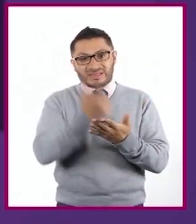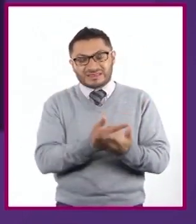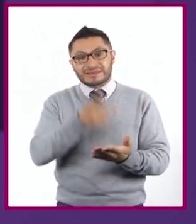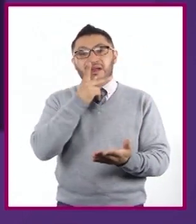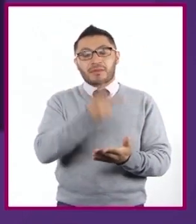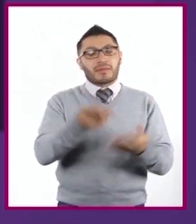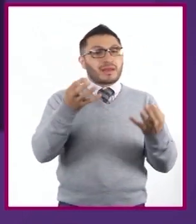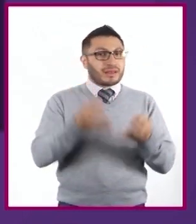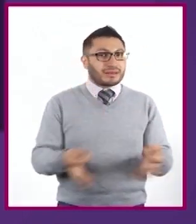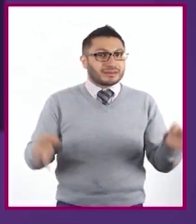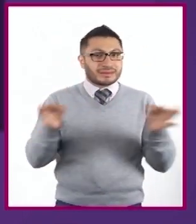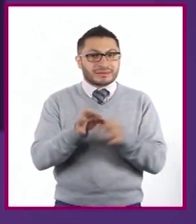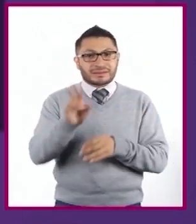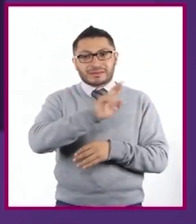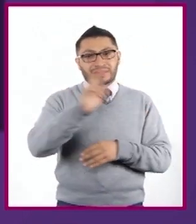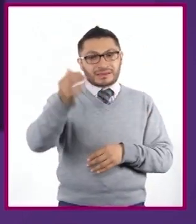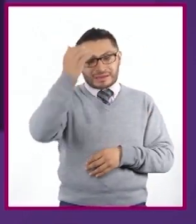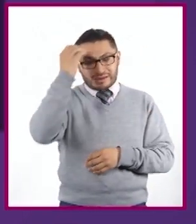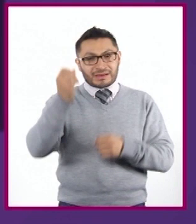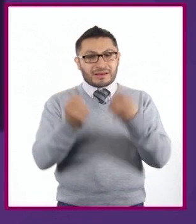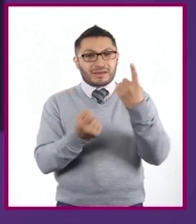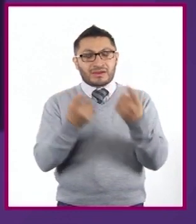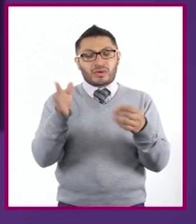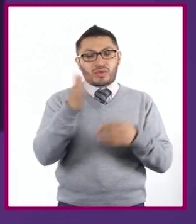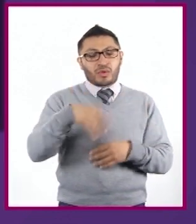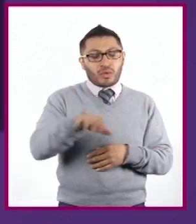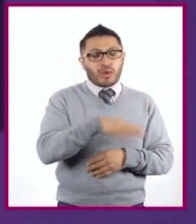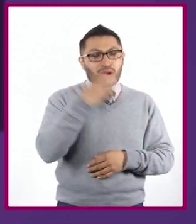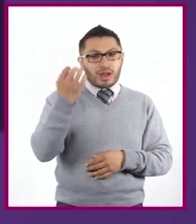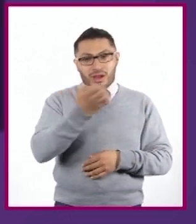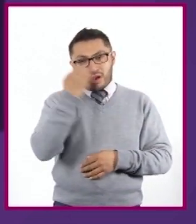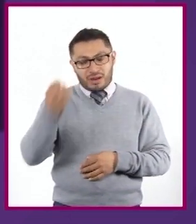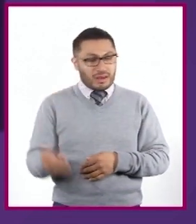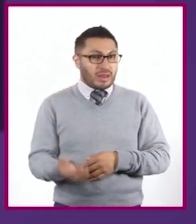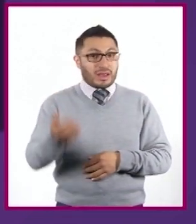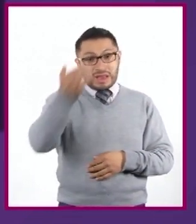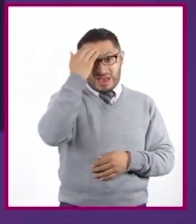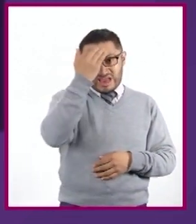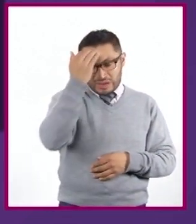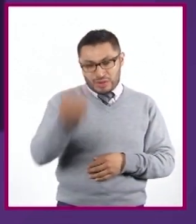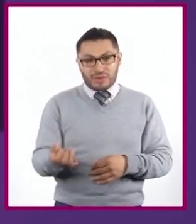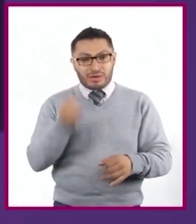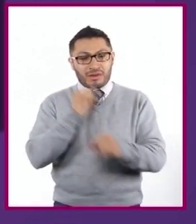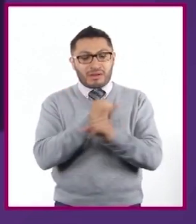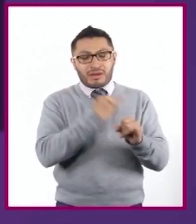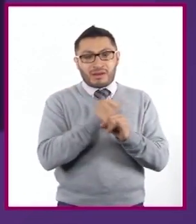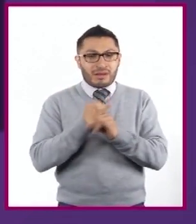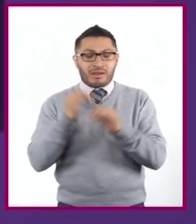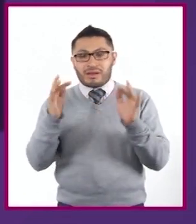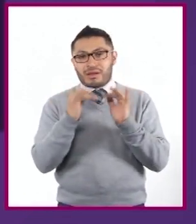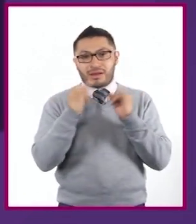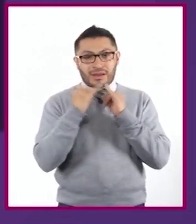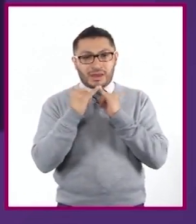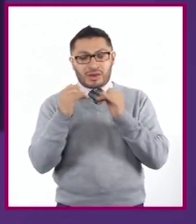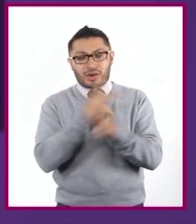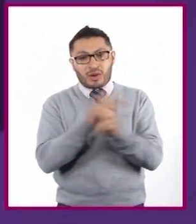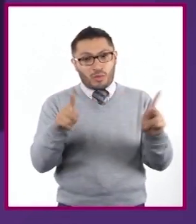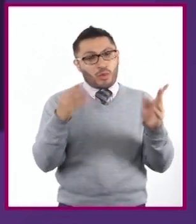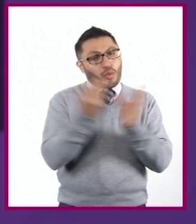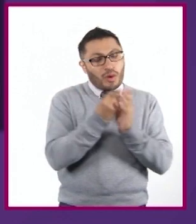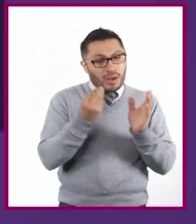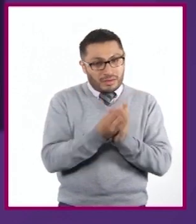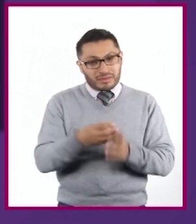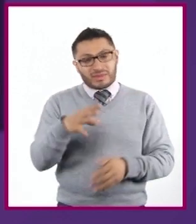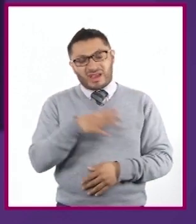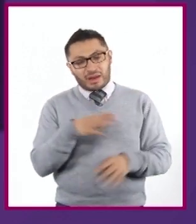clave. Reconocer algunos buscadores académicos. Explorar páginas de instituciones públicas y privadas.